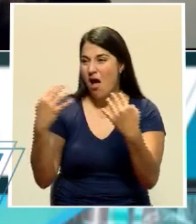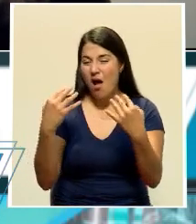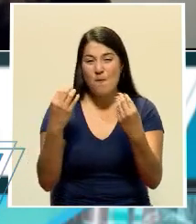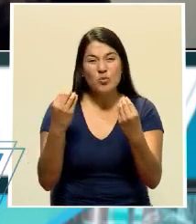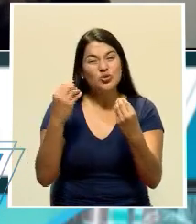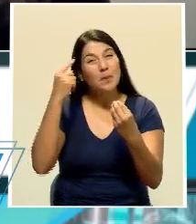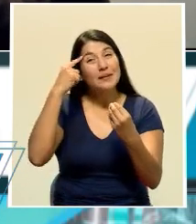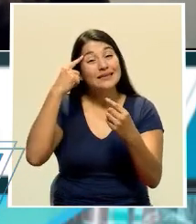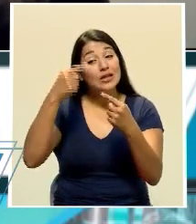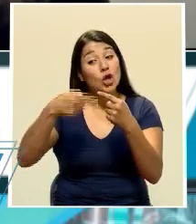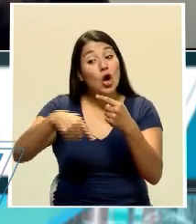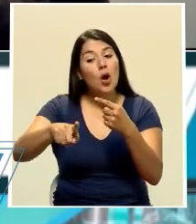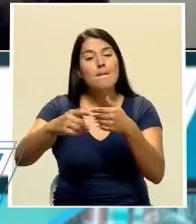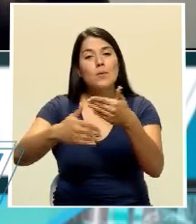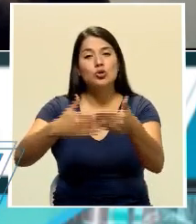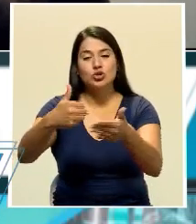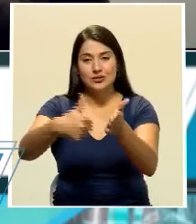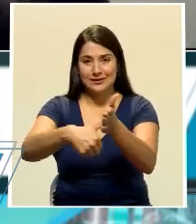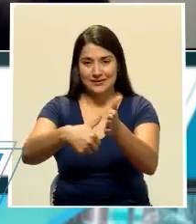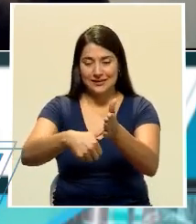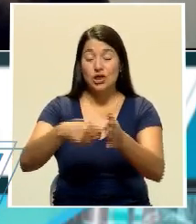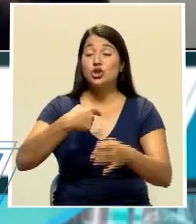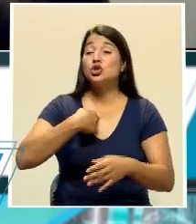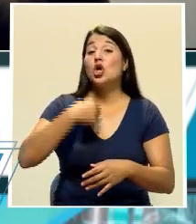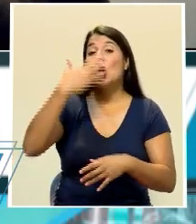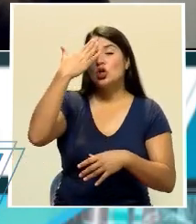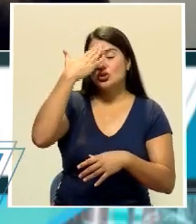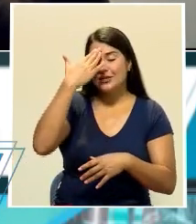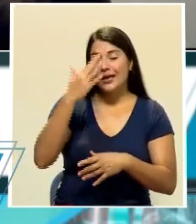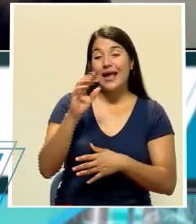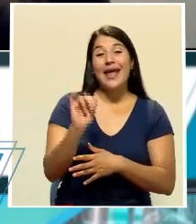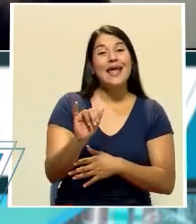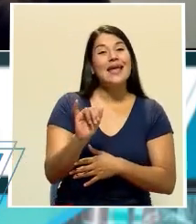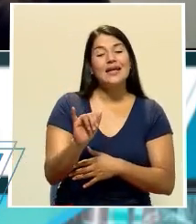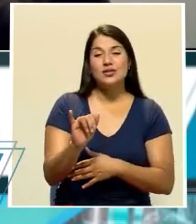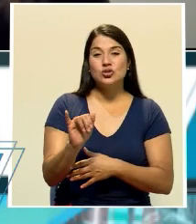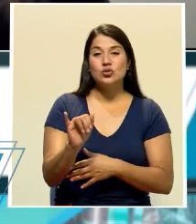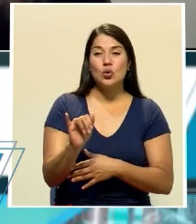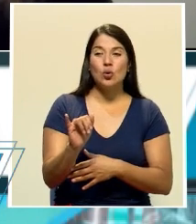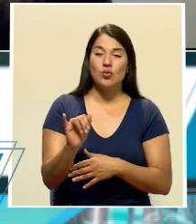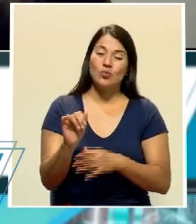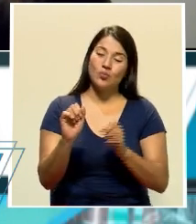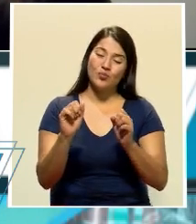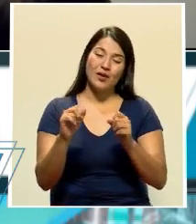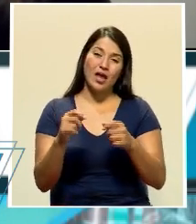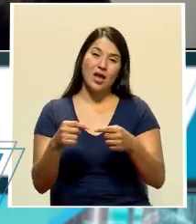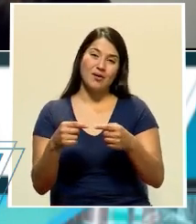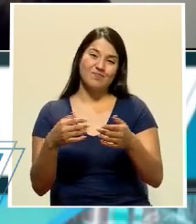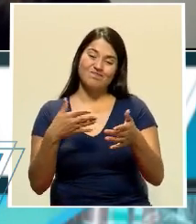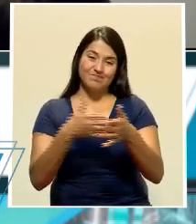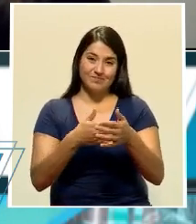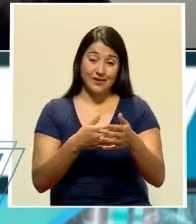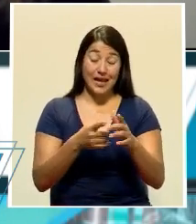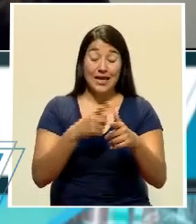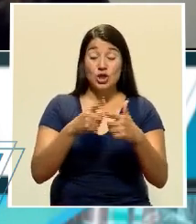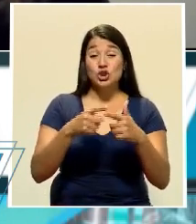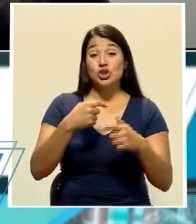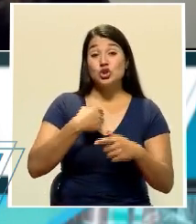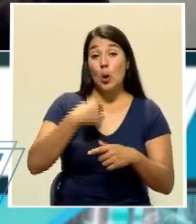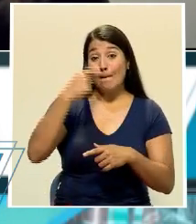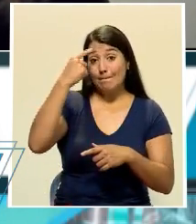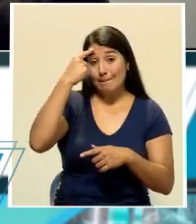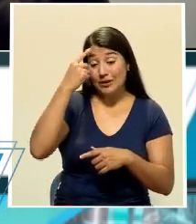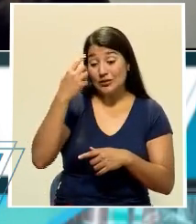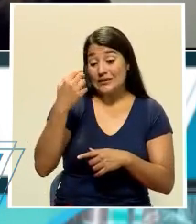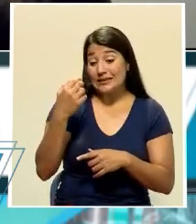sustraerme a esa circunstancia, sé que eso es una corriente en contra, y por lo tanto pienso que las personas